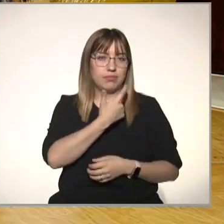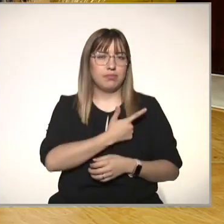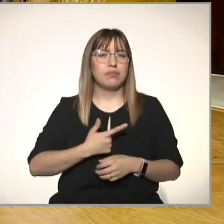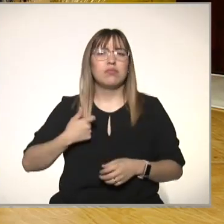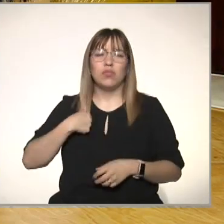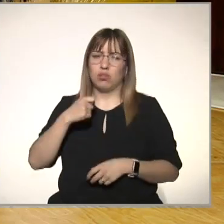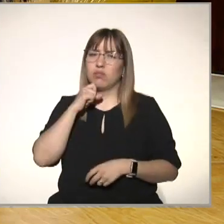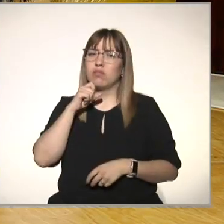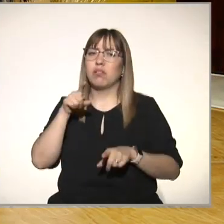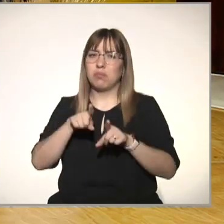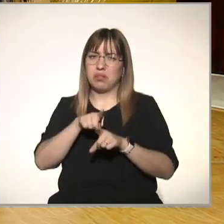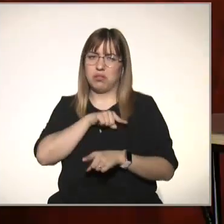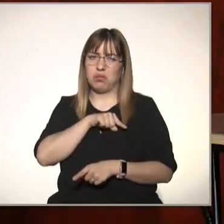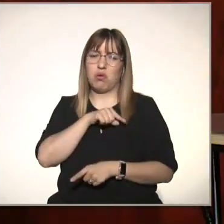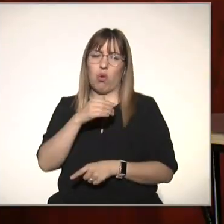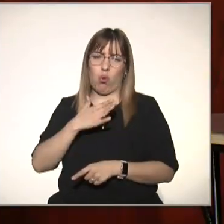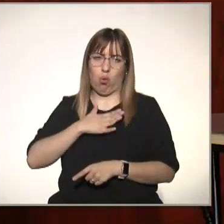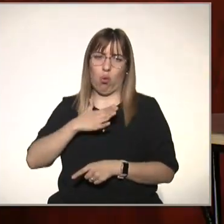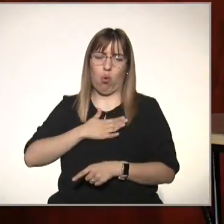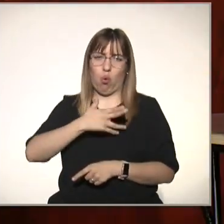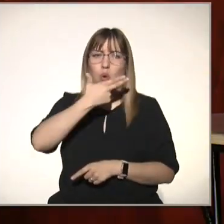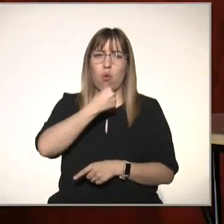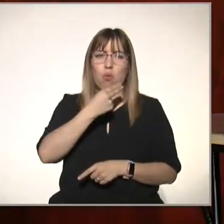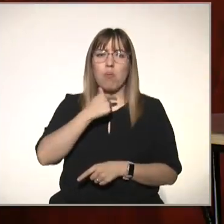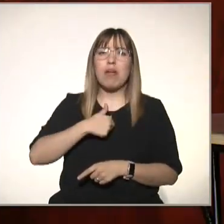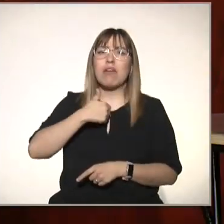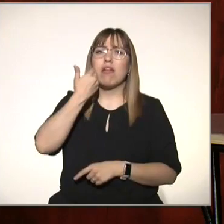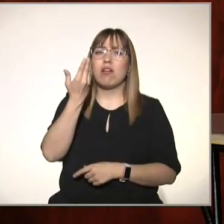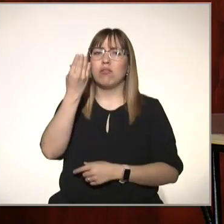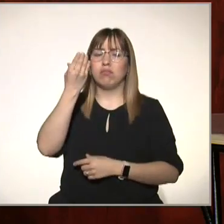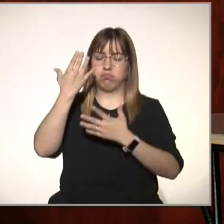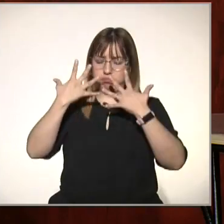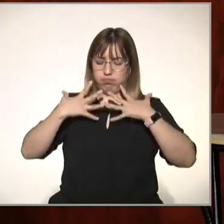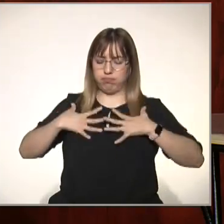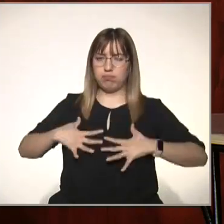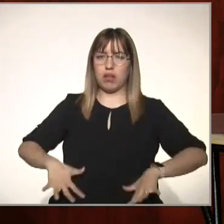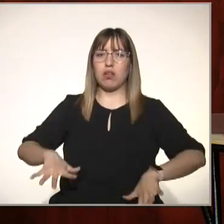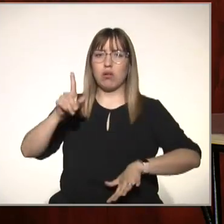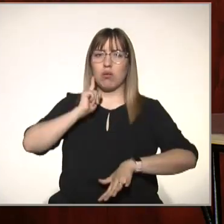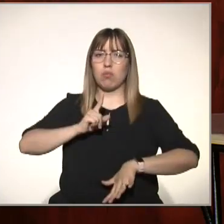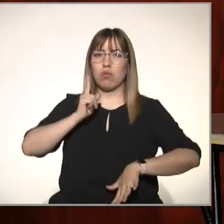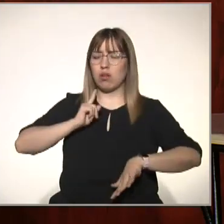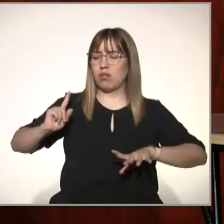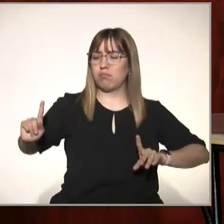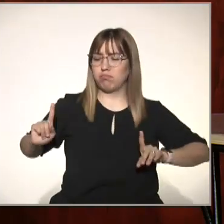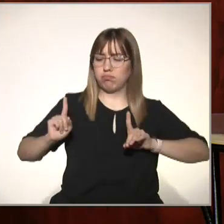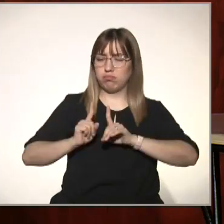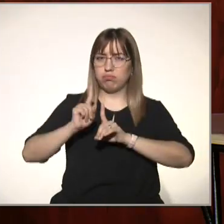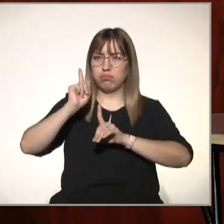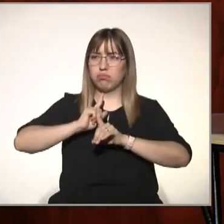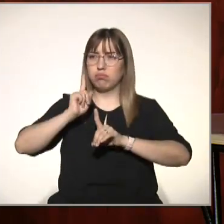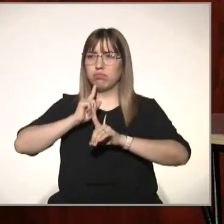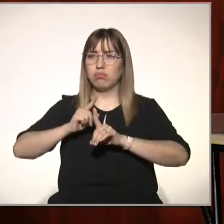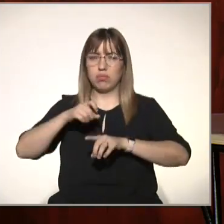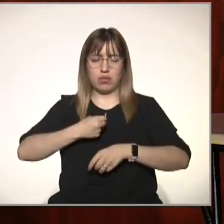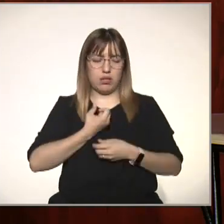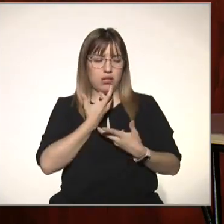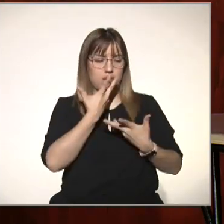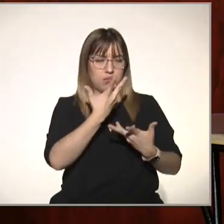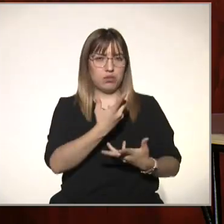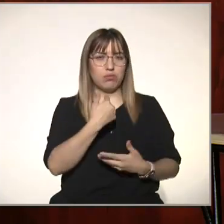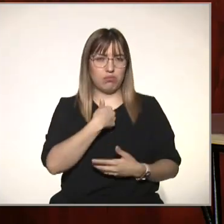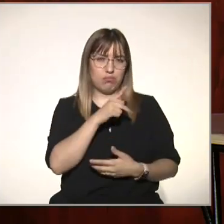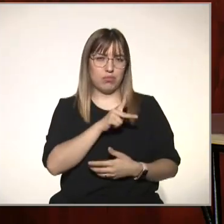puedo elegir, siendo hombre, vestirme como mujer y querer una mujer a mi lado, pero mi expresión de género es femenina.